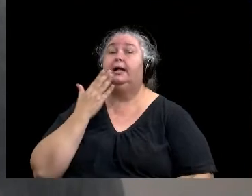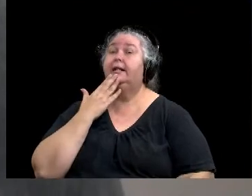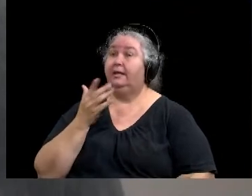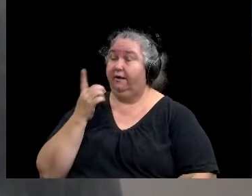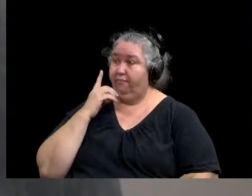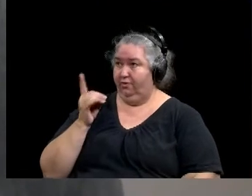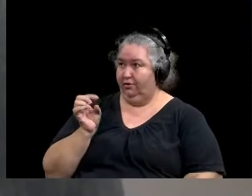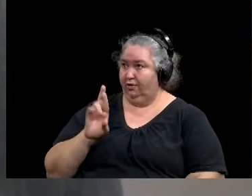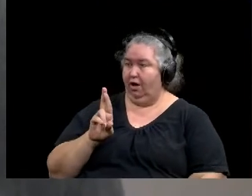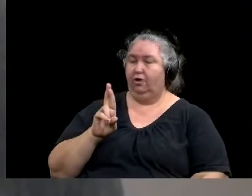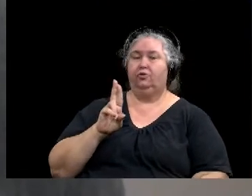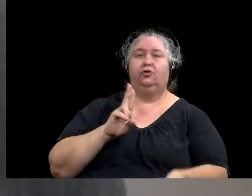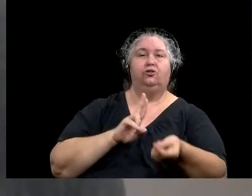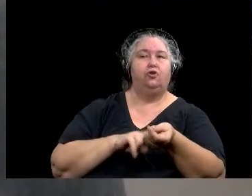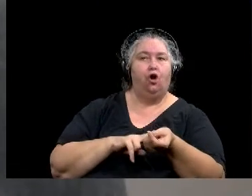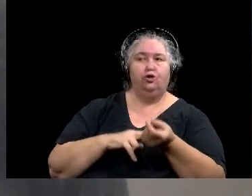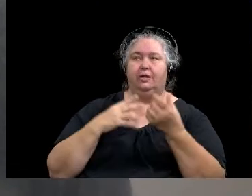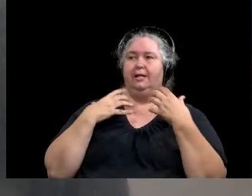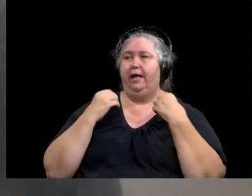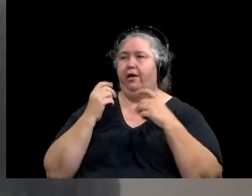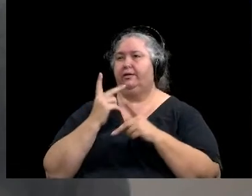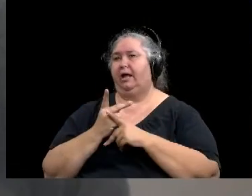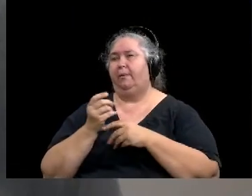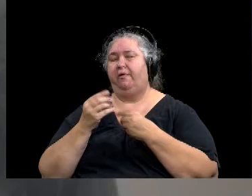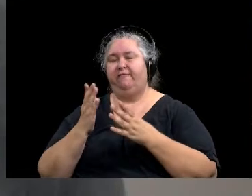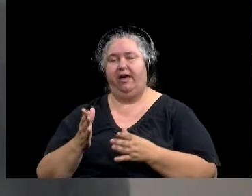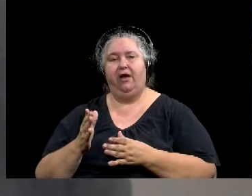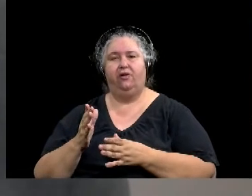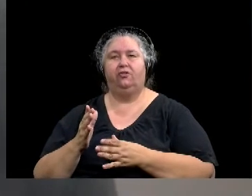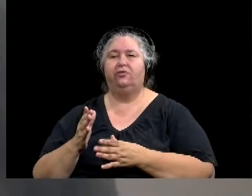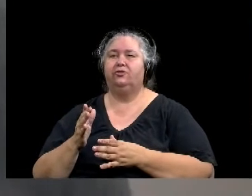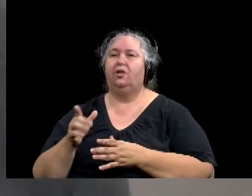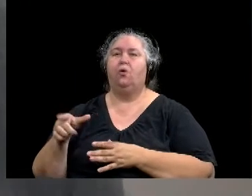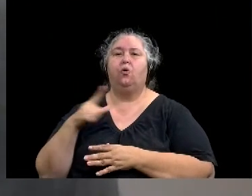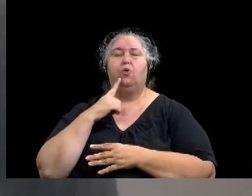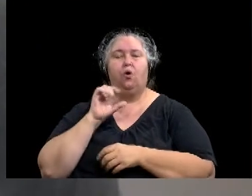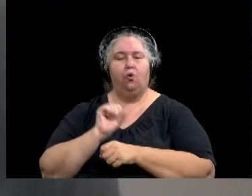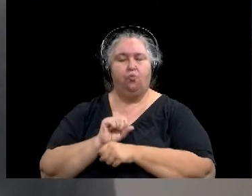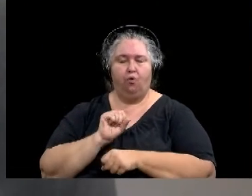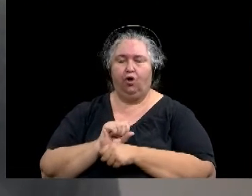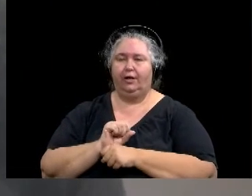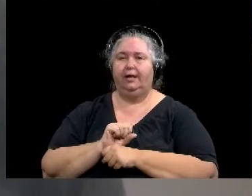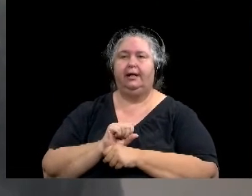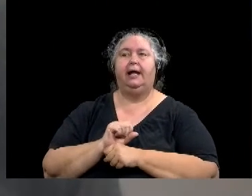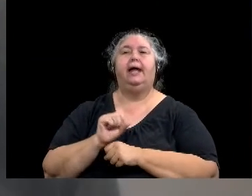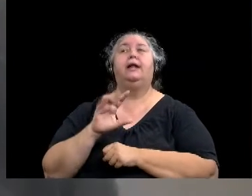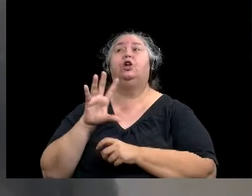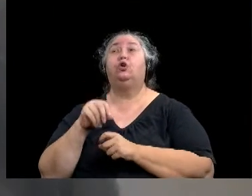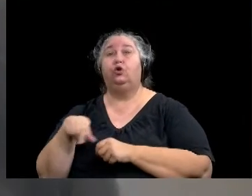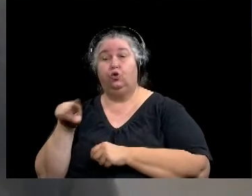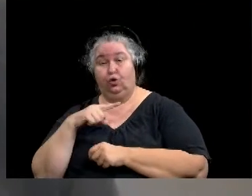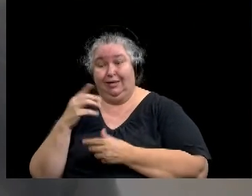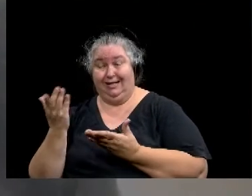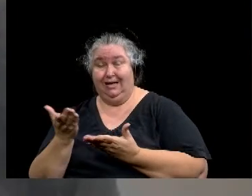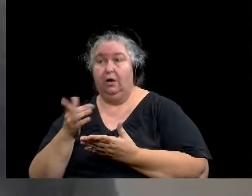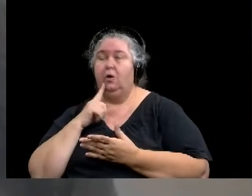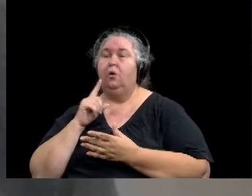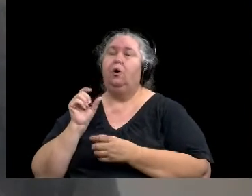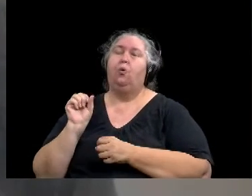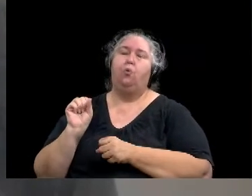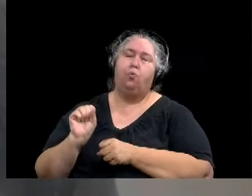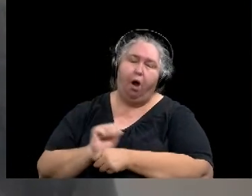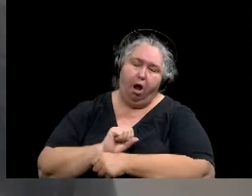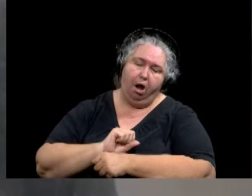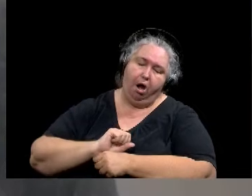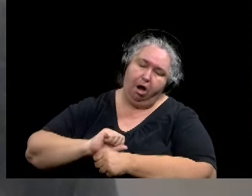en grupo para seguir con nuestra comunidad de nuestro negocio también a los doctores a los hospitales a las